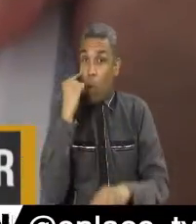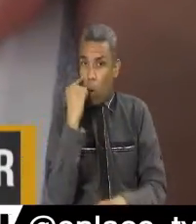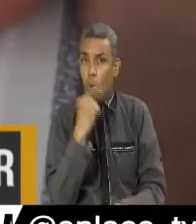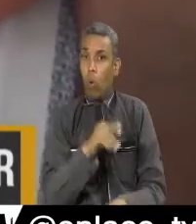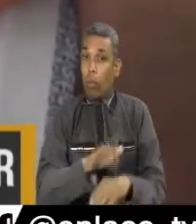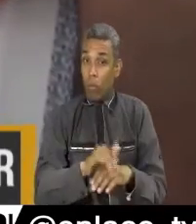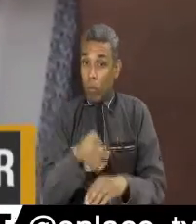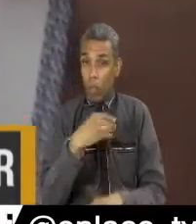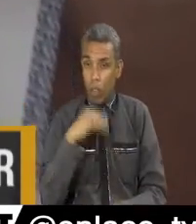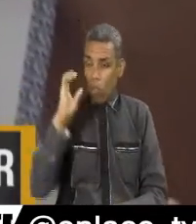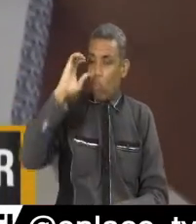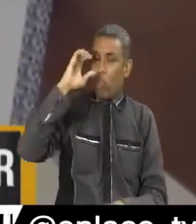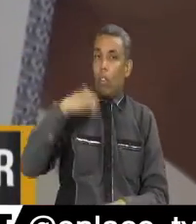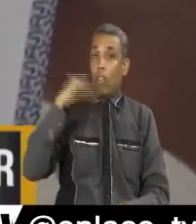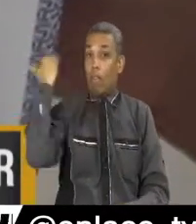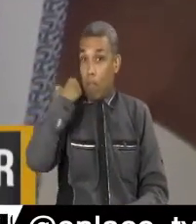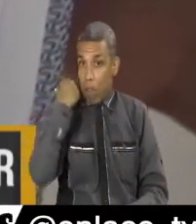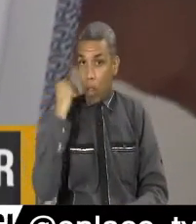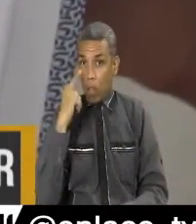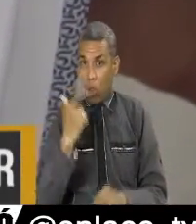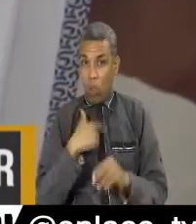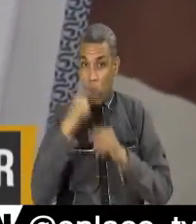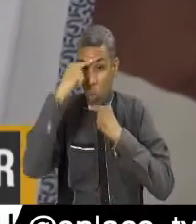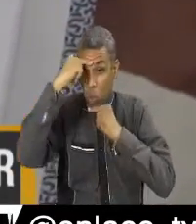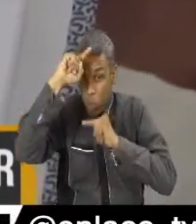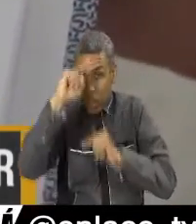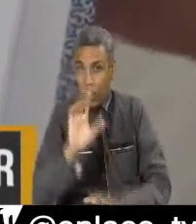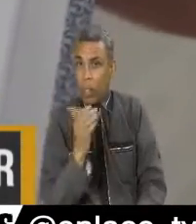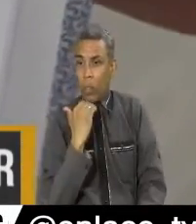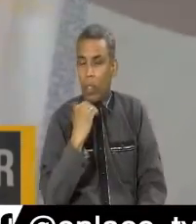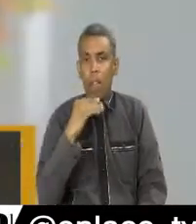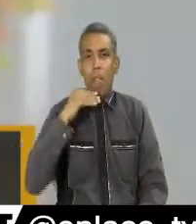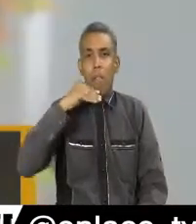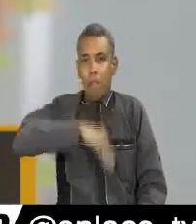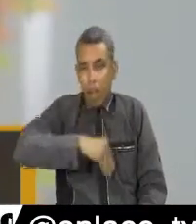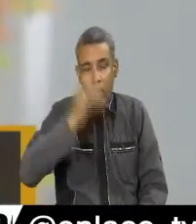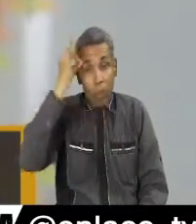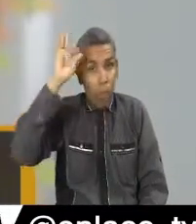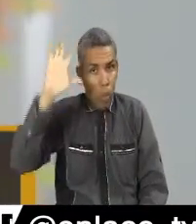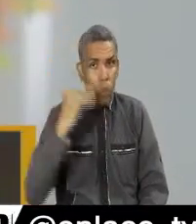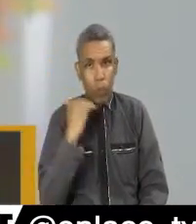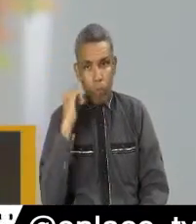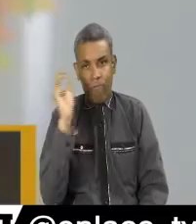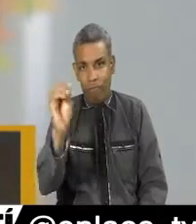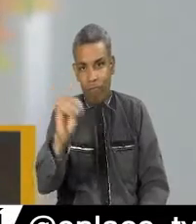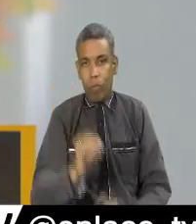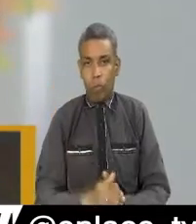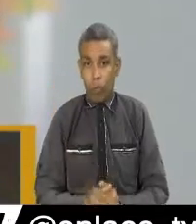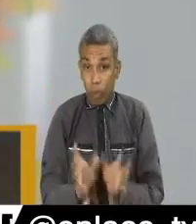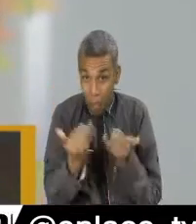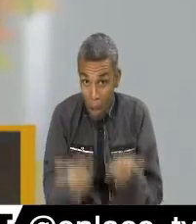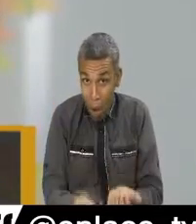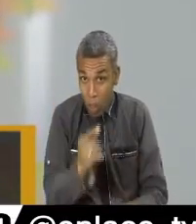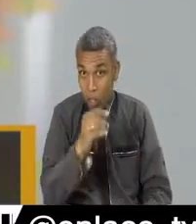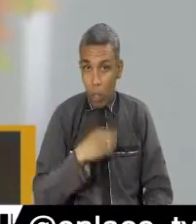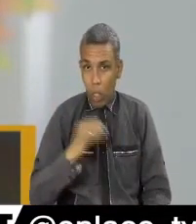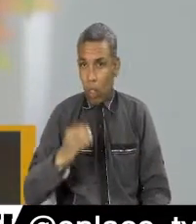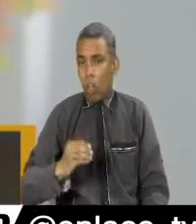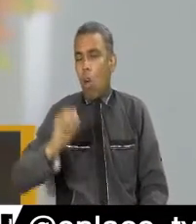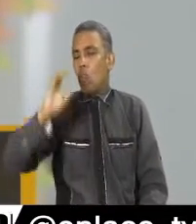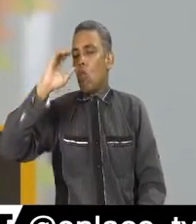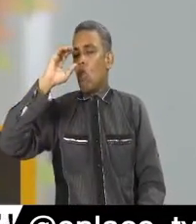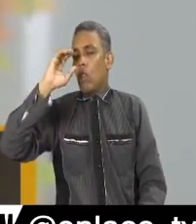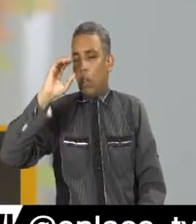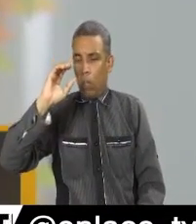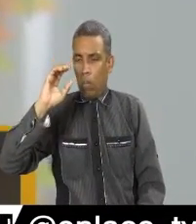en Barranca Bermeja, ilegales y se consideran productos fraudulentos. Y que si en este momento lo están consumiendo y no sienten ningún síntoma, por favor